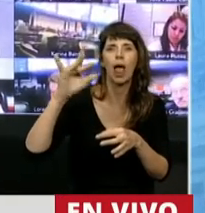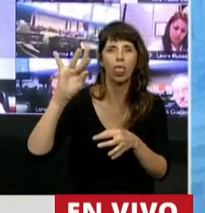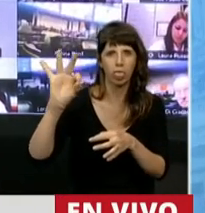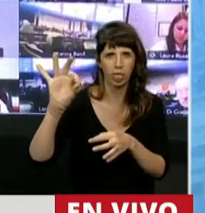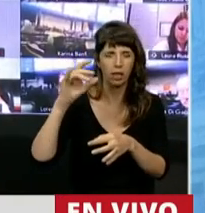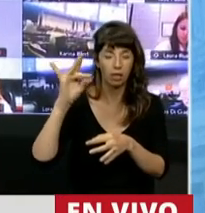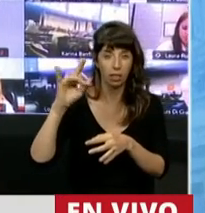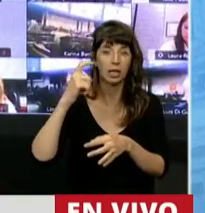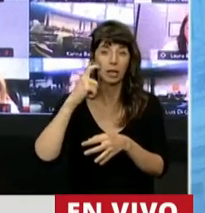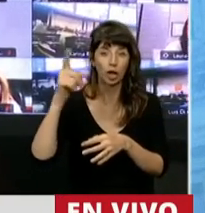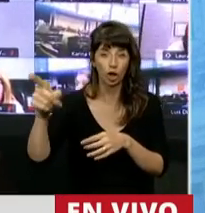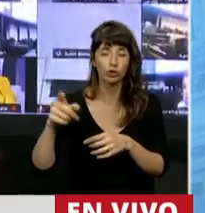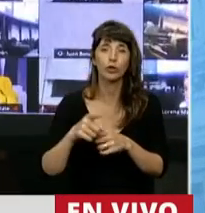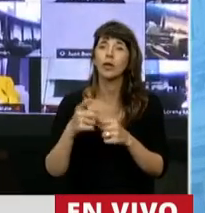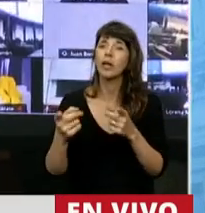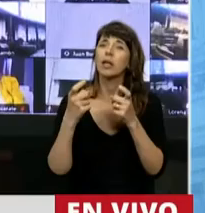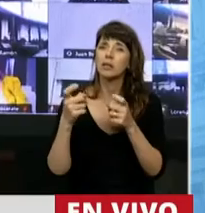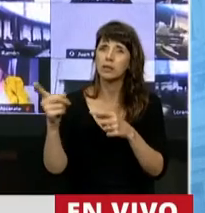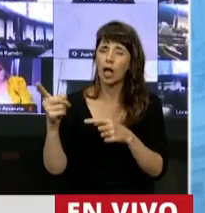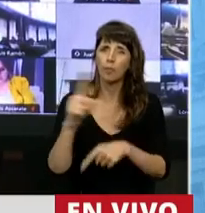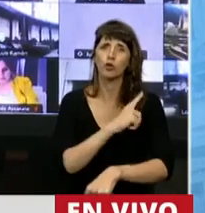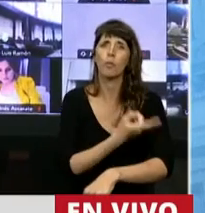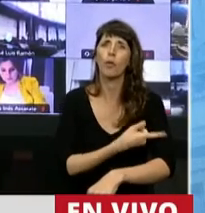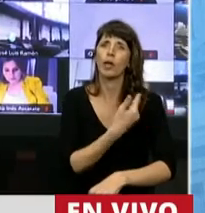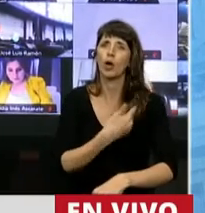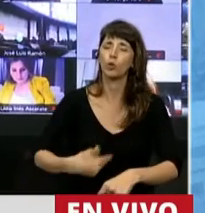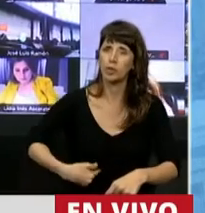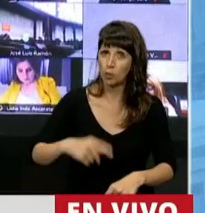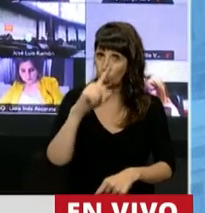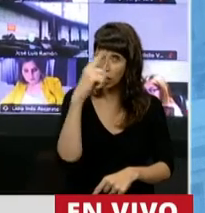Y necesitamos que el Poder Ejecutivo Nacional